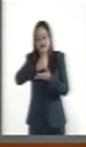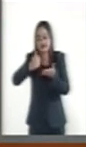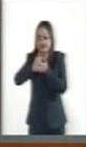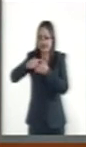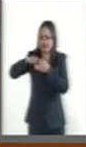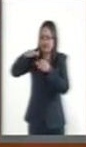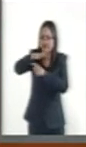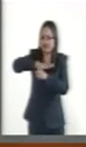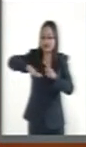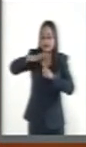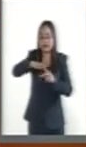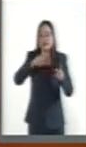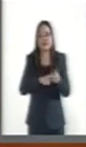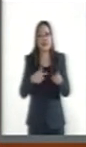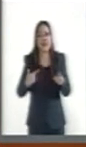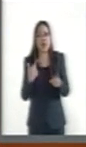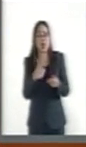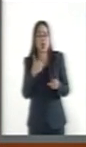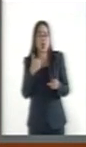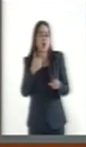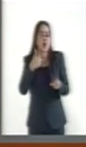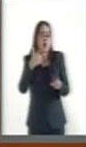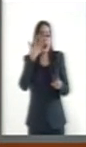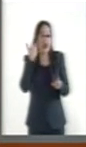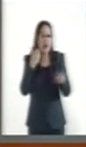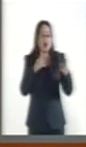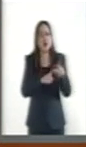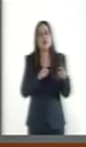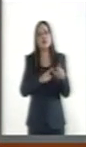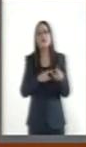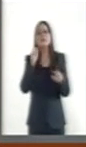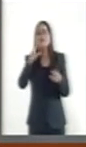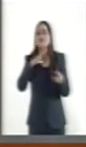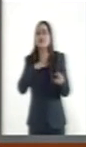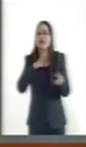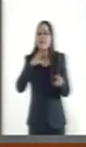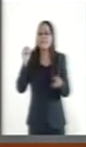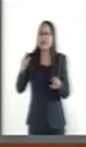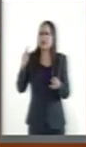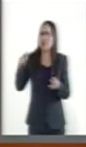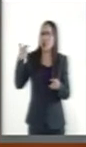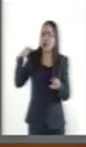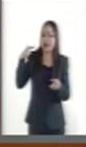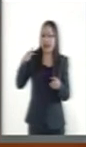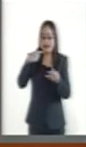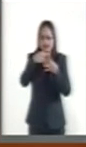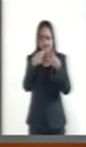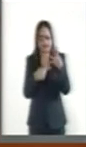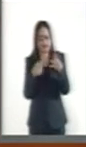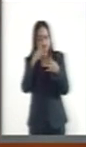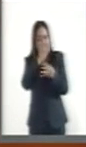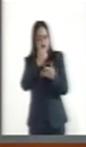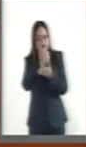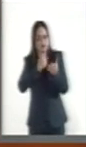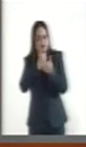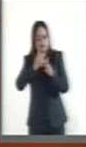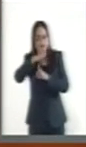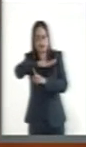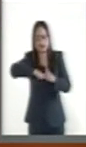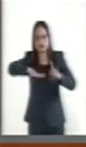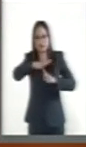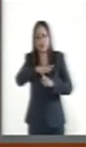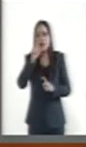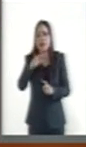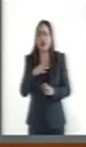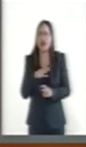metropolitana, León, Guanajuato y su zona metropolitana, o bien la propia ciudad de Guadalajara y su zona metropolitana.